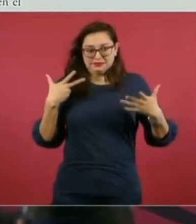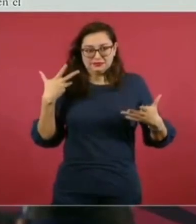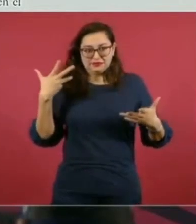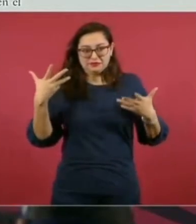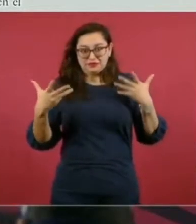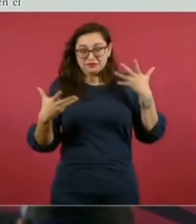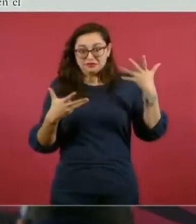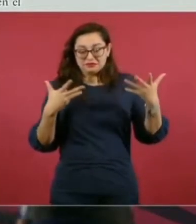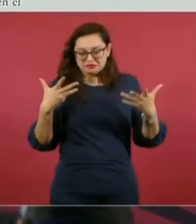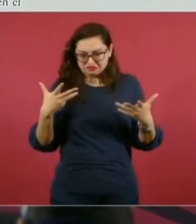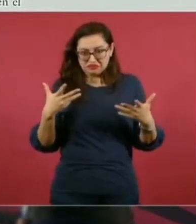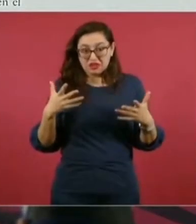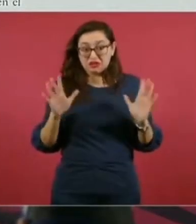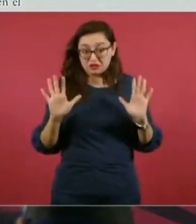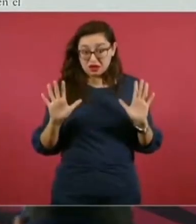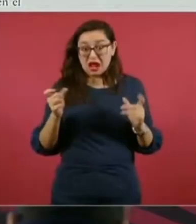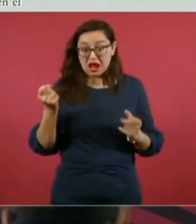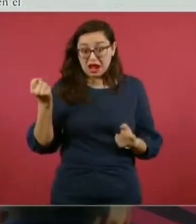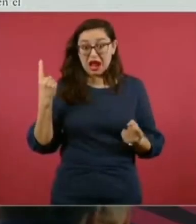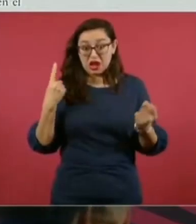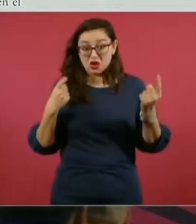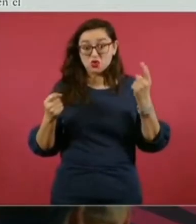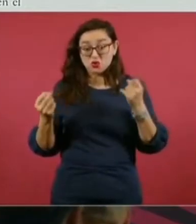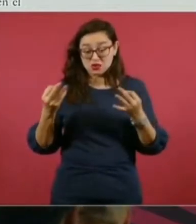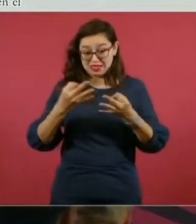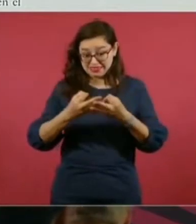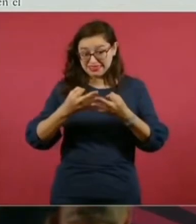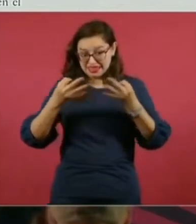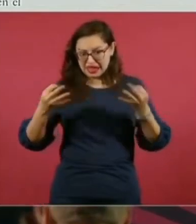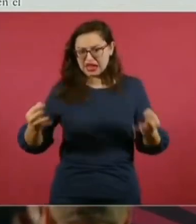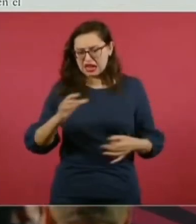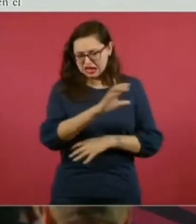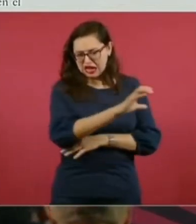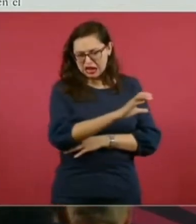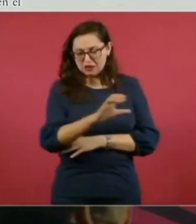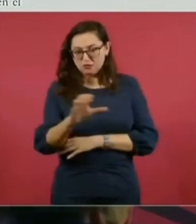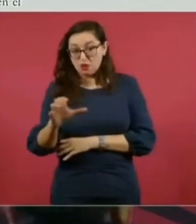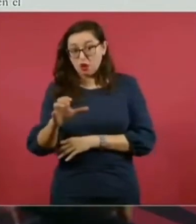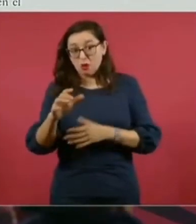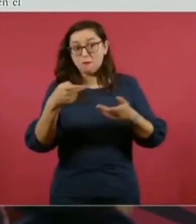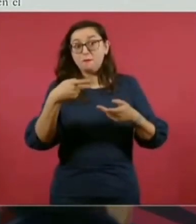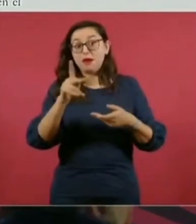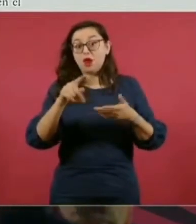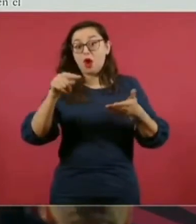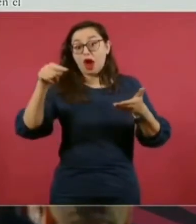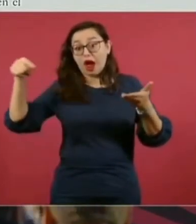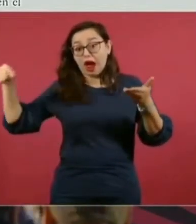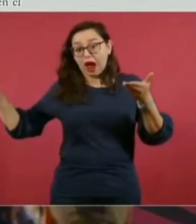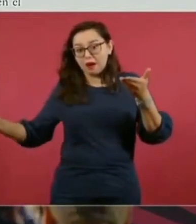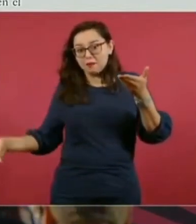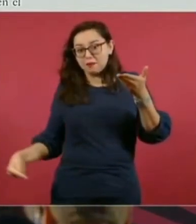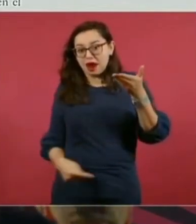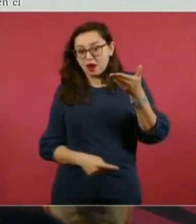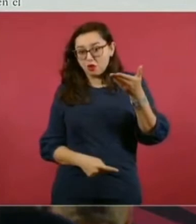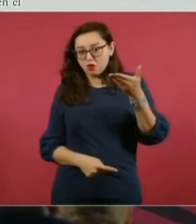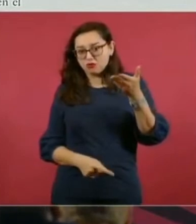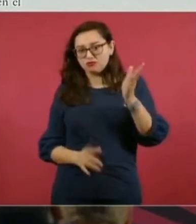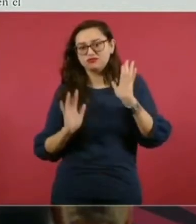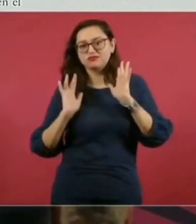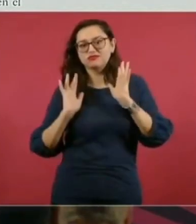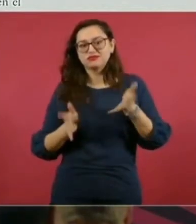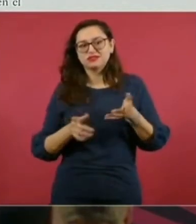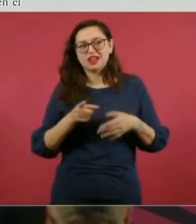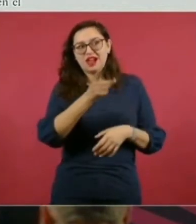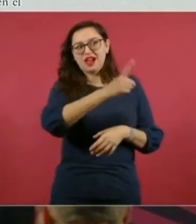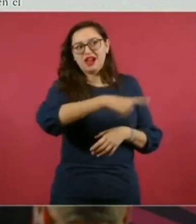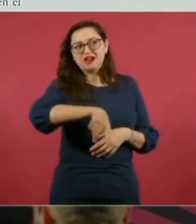saben todavía que ya lo que está debajo de sus tierras ya fue concesionado